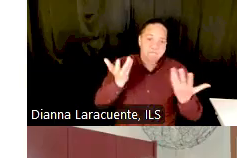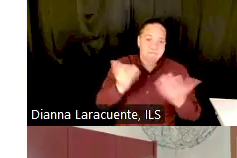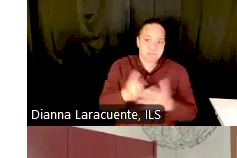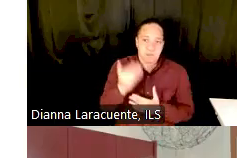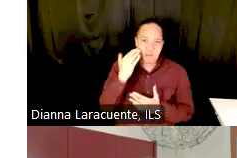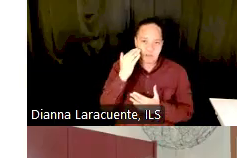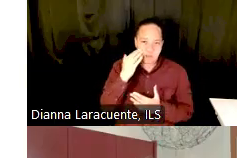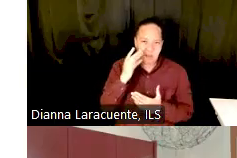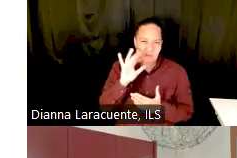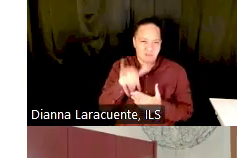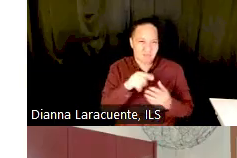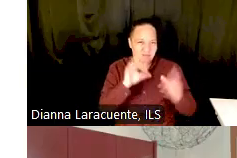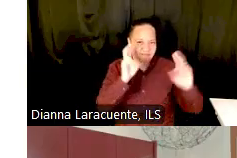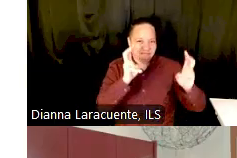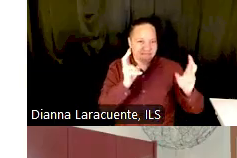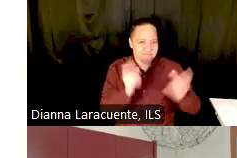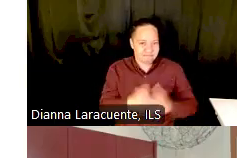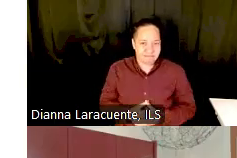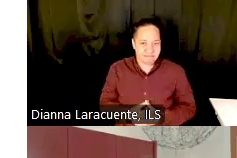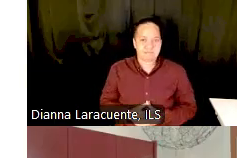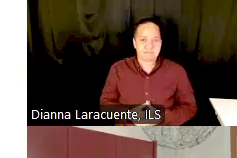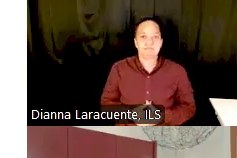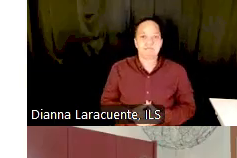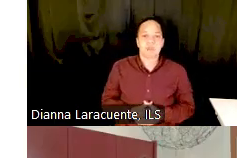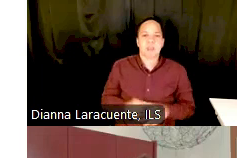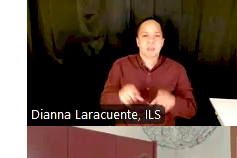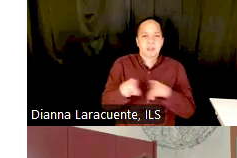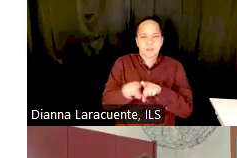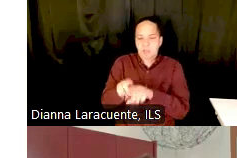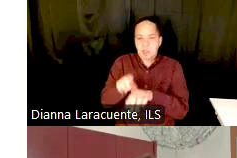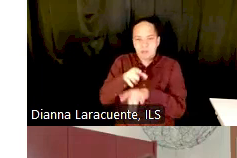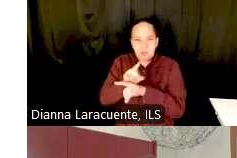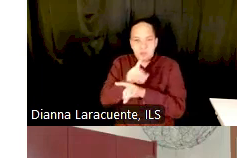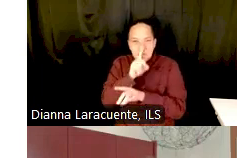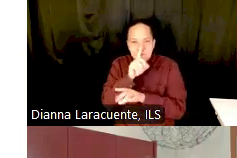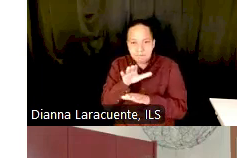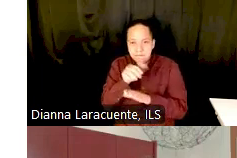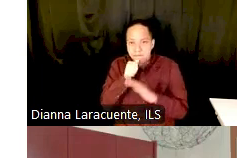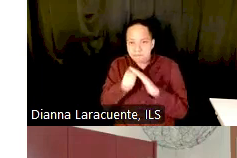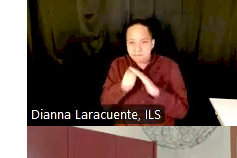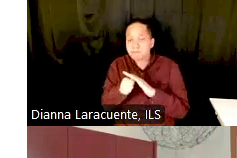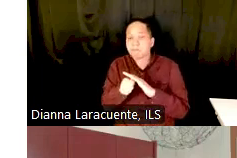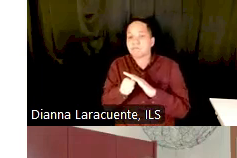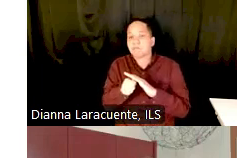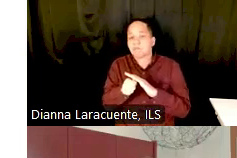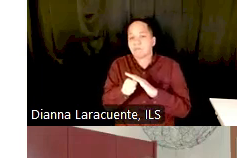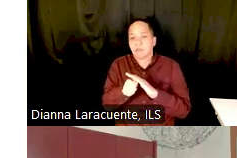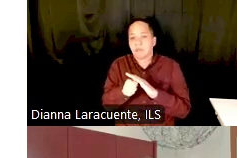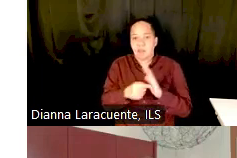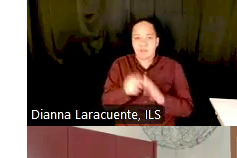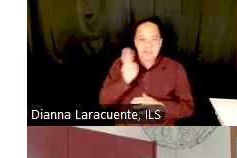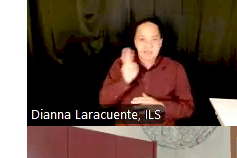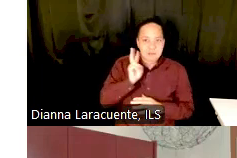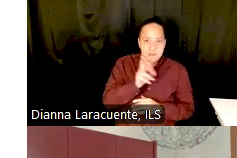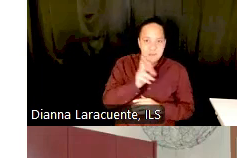que hago referencia? También el bullying, cuando digo que es silencioso, quiero decir que a veces la víctima vive